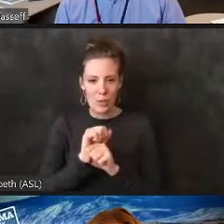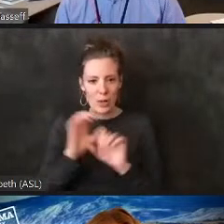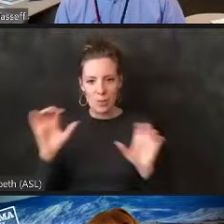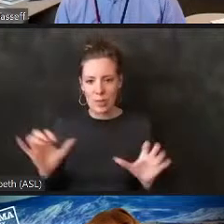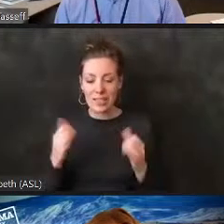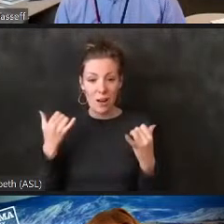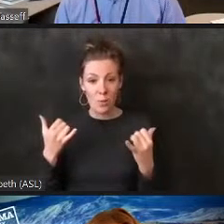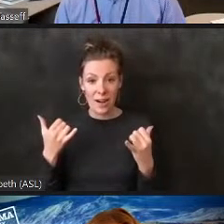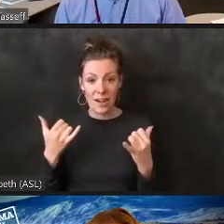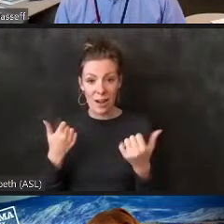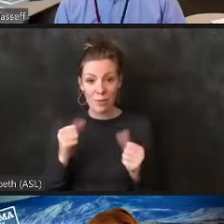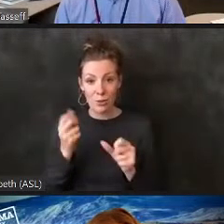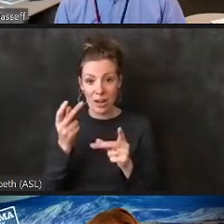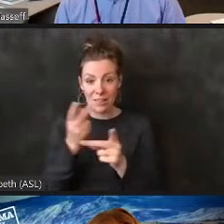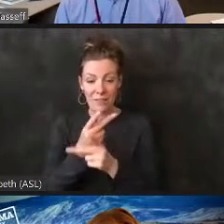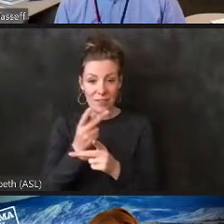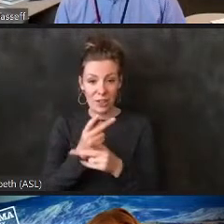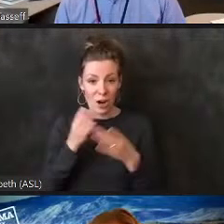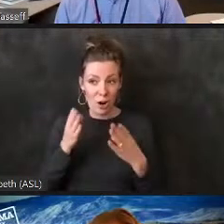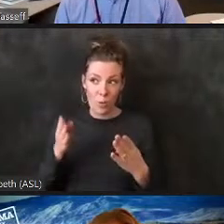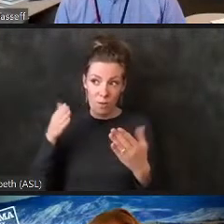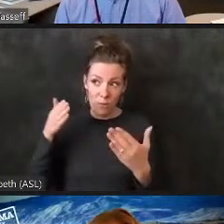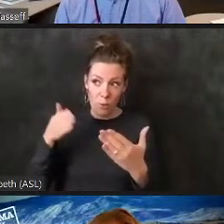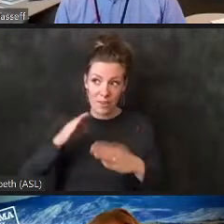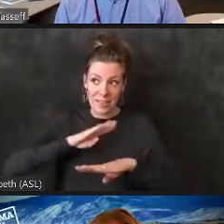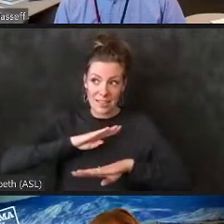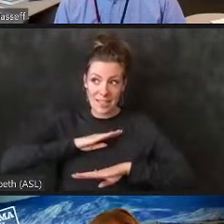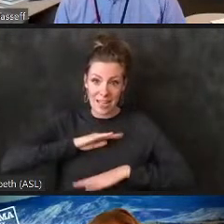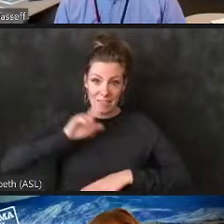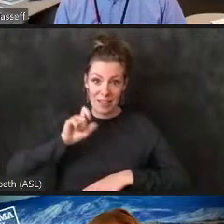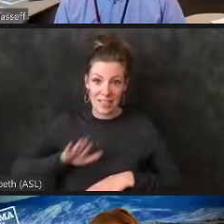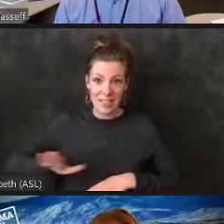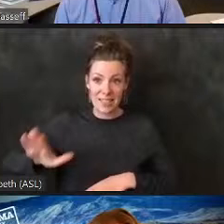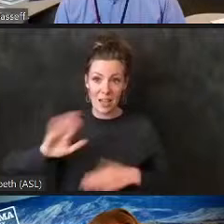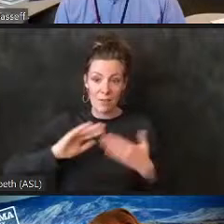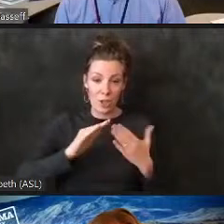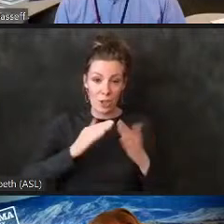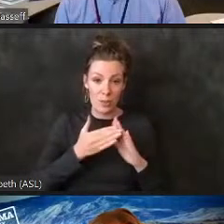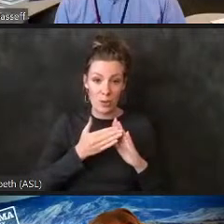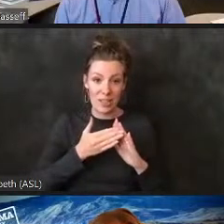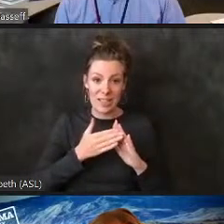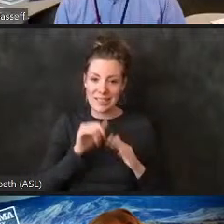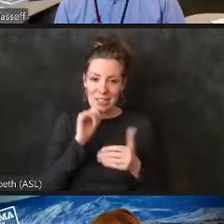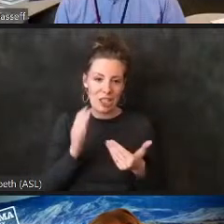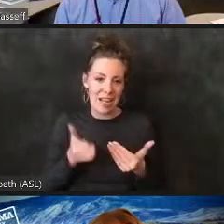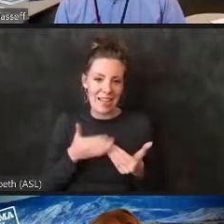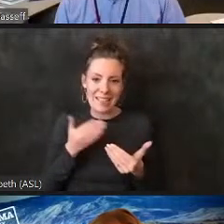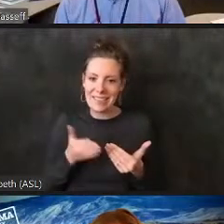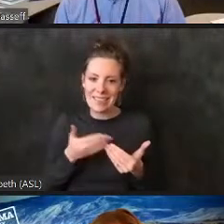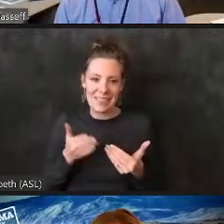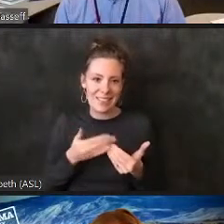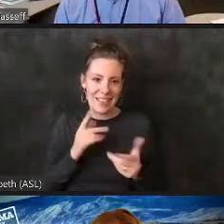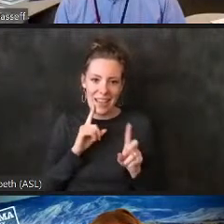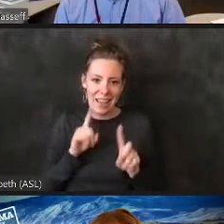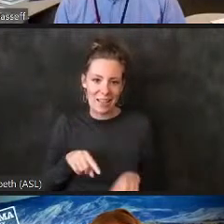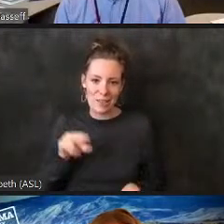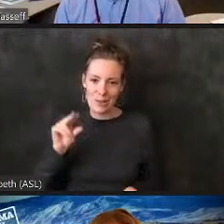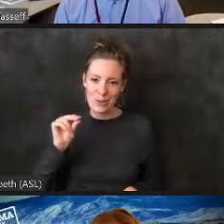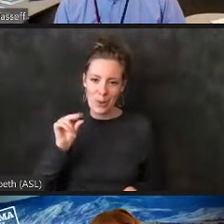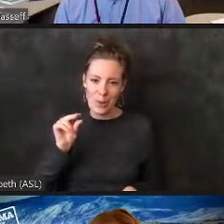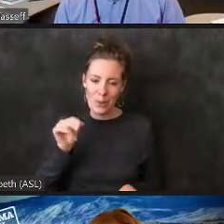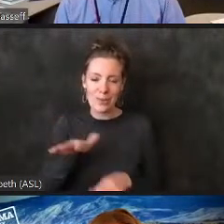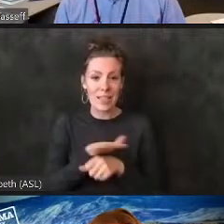Mucho trabajo que se está haciendo ahorita, tratar de figurar lugar, formas de cómo traer ese trabajo adelante para nuestras